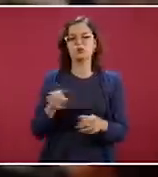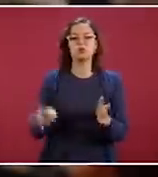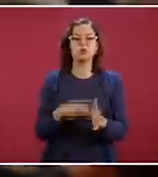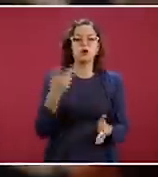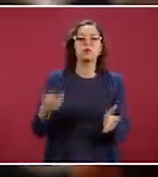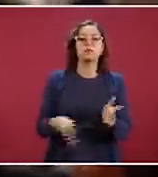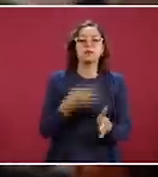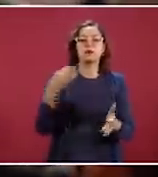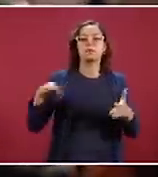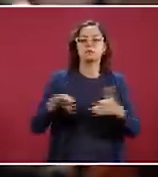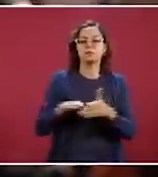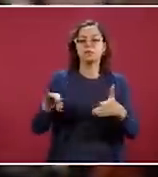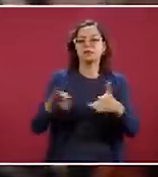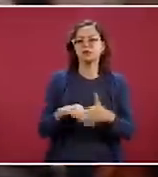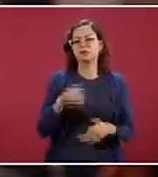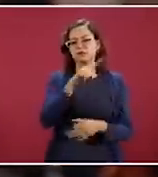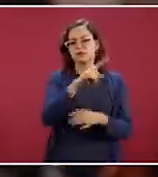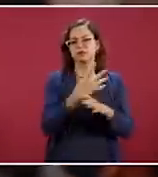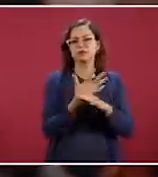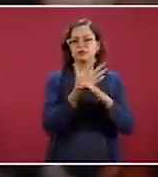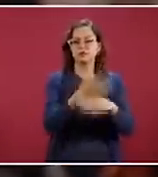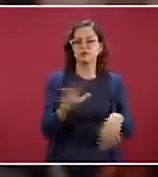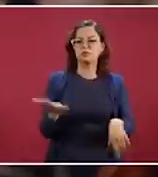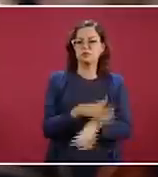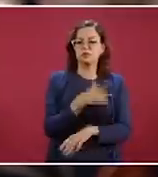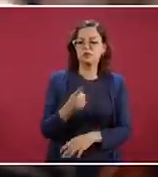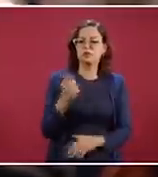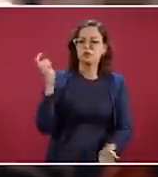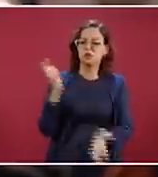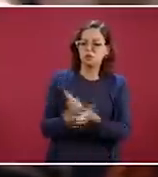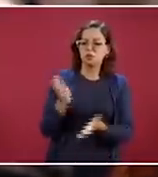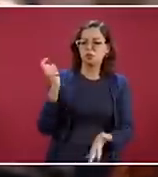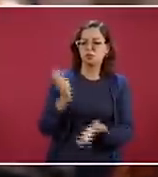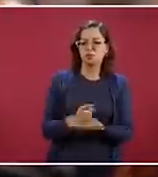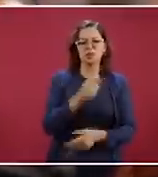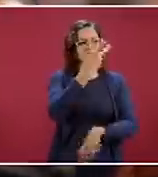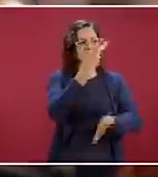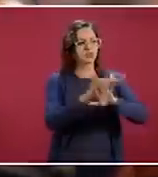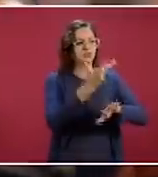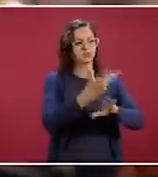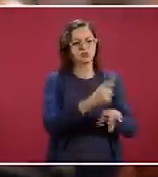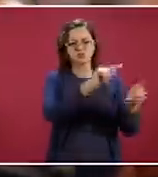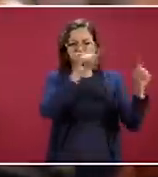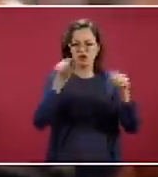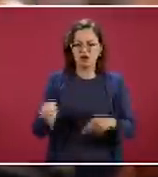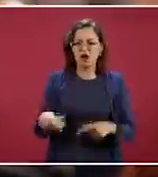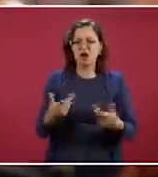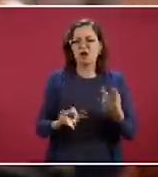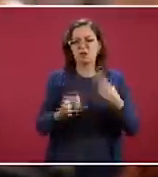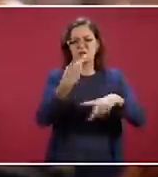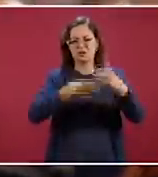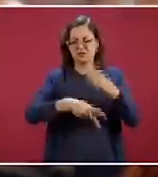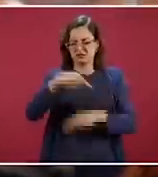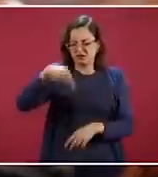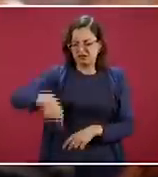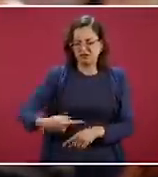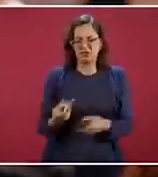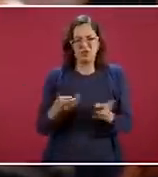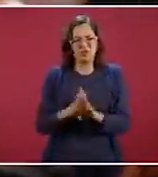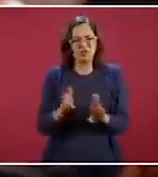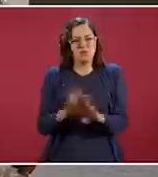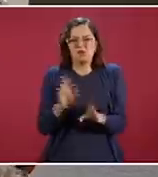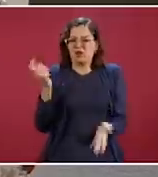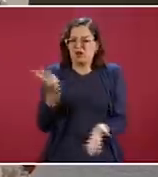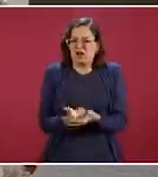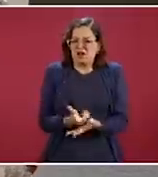dicen que por qué tienen que pagar tanto dinero para venir de Estados Unidos a México, siendo mexicanos ellos,